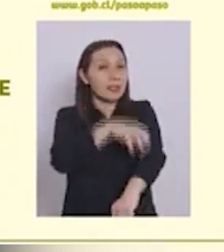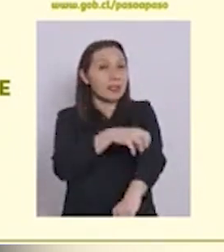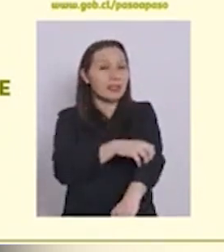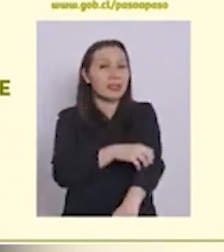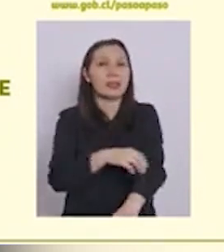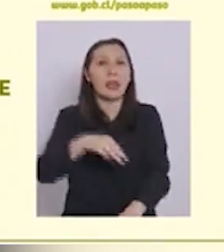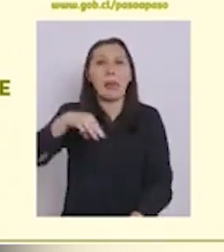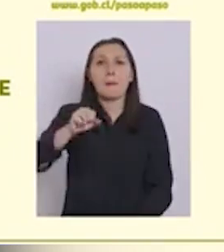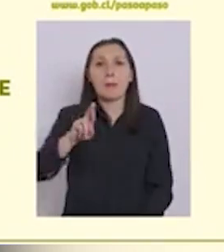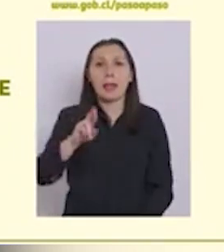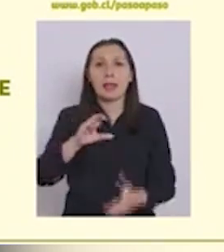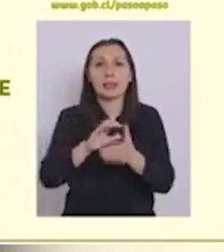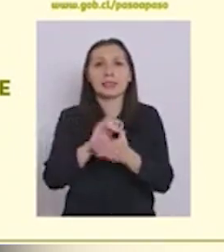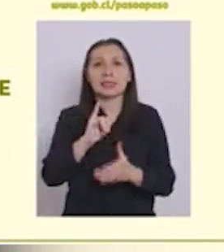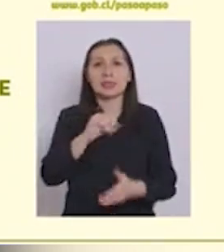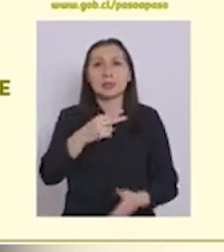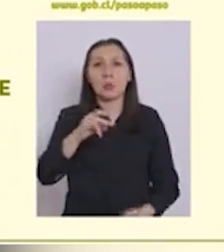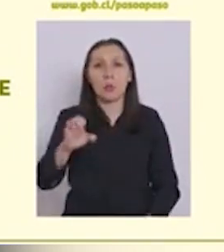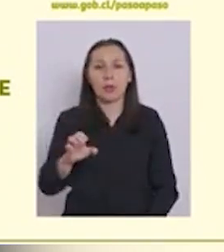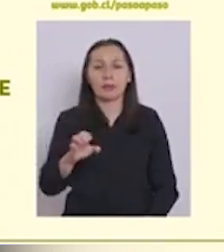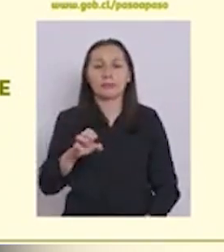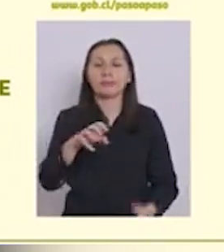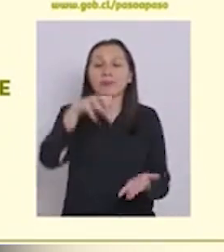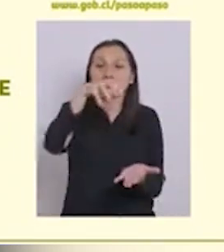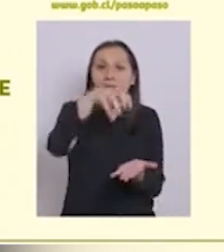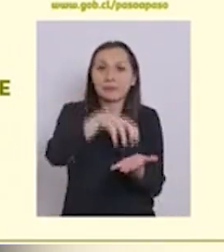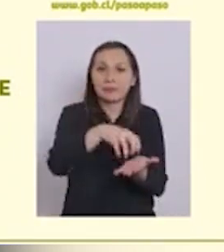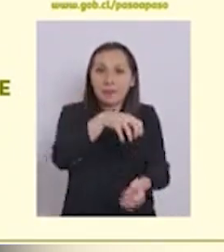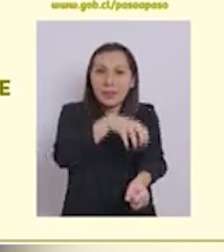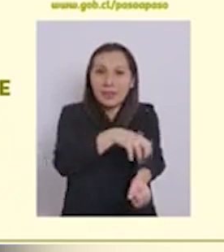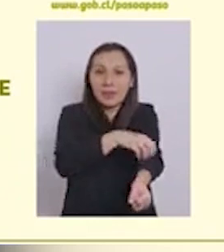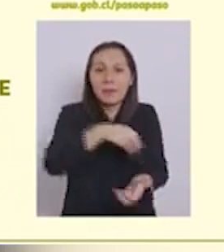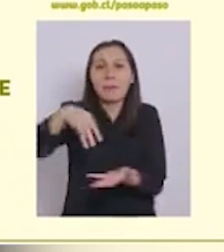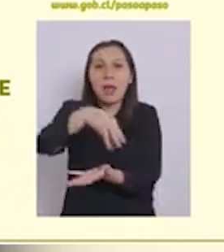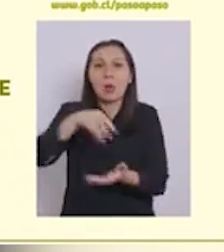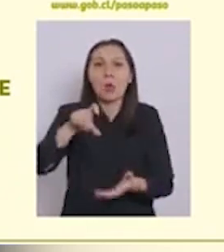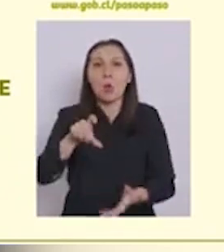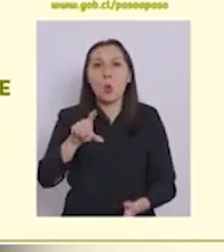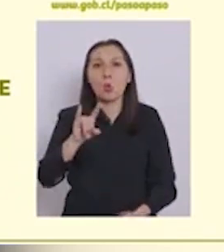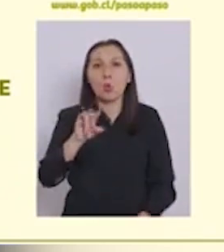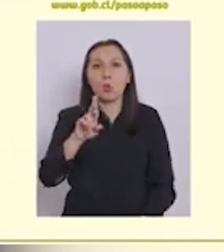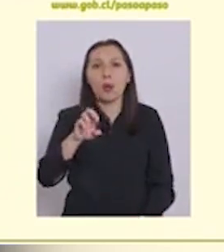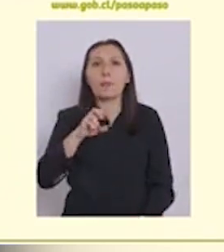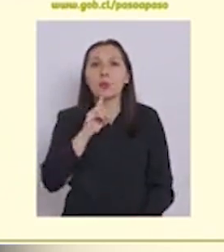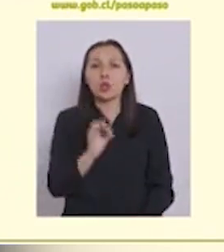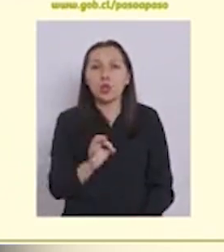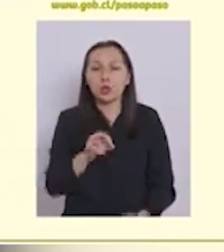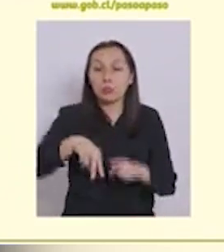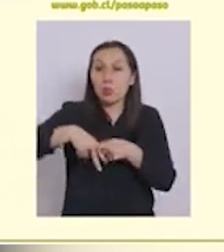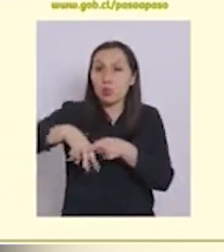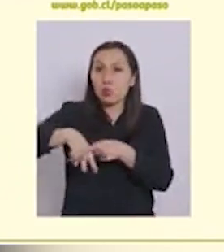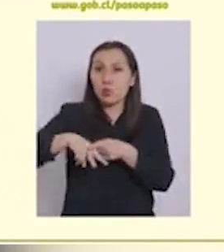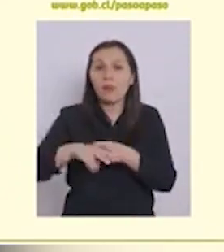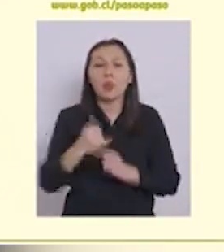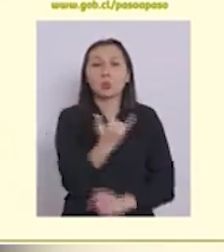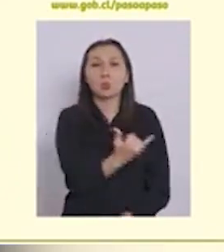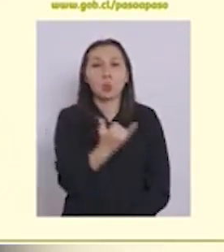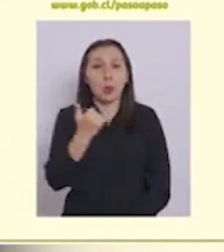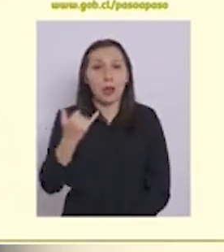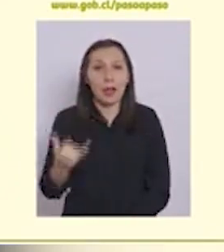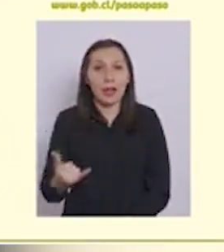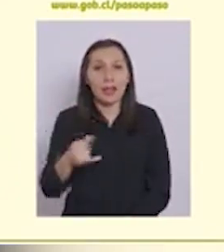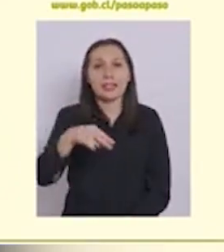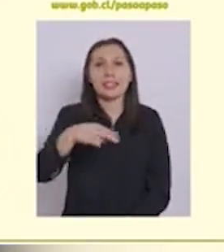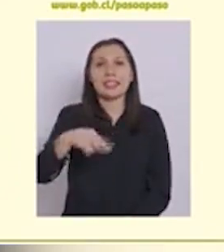o'higgins la comuna de marchigüe en la región de maule curepto en la región de ñuble